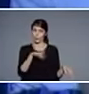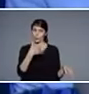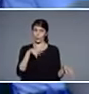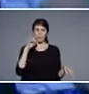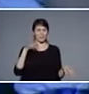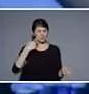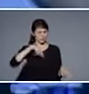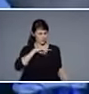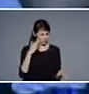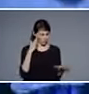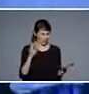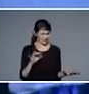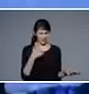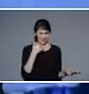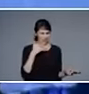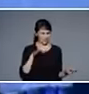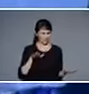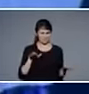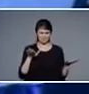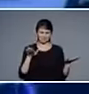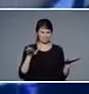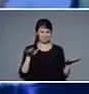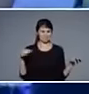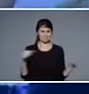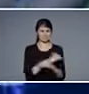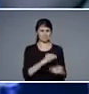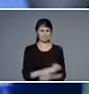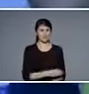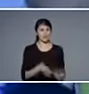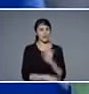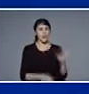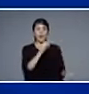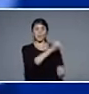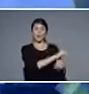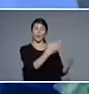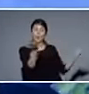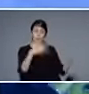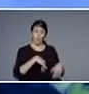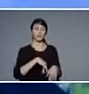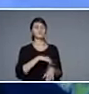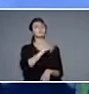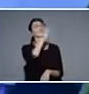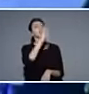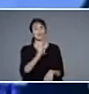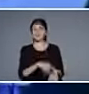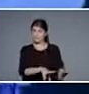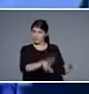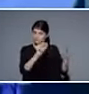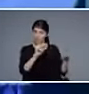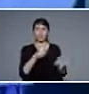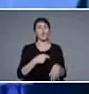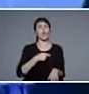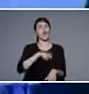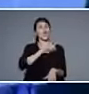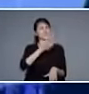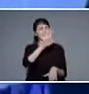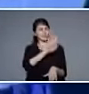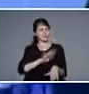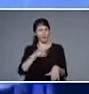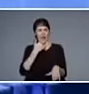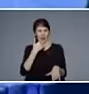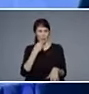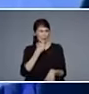realidad completamente paralela. ¿No hay paro? ¿La crisis ya terminó? España es el lugar